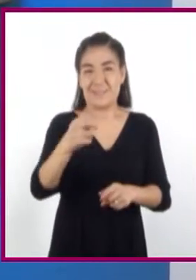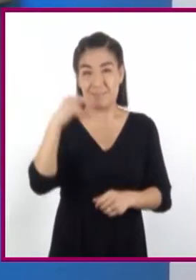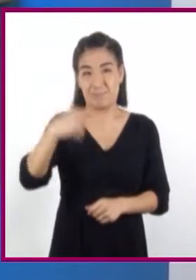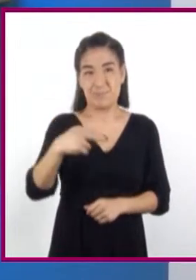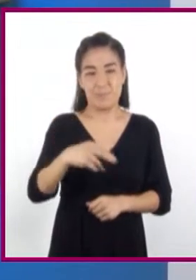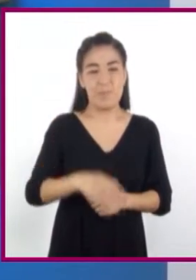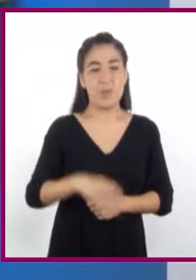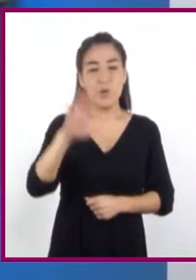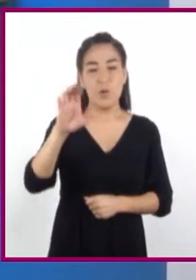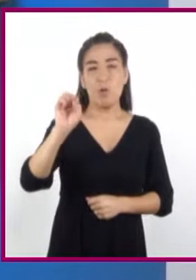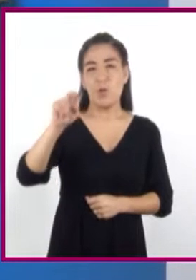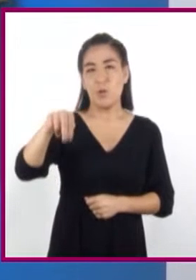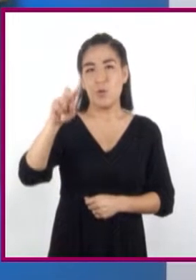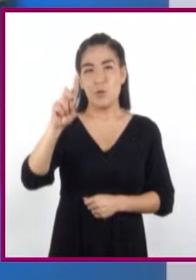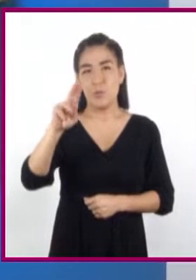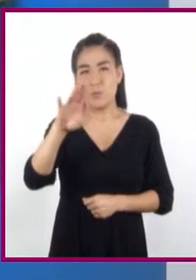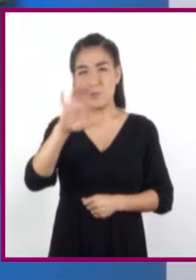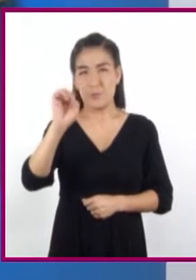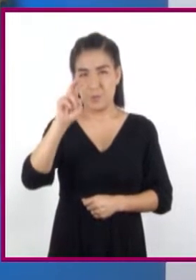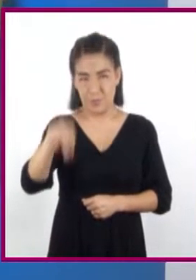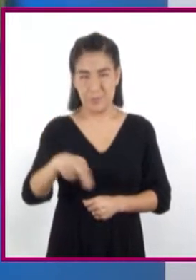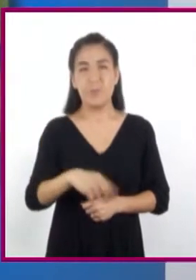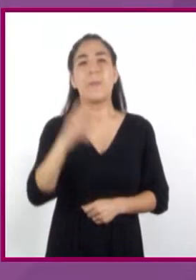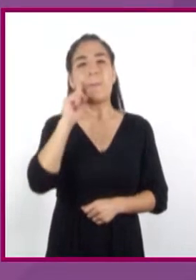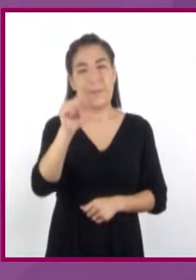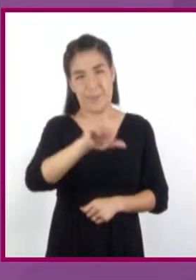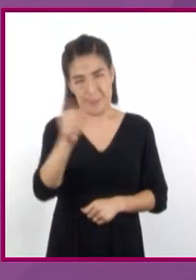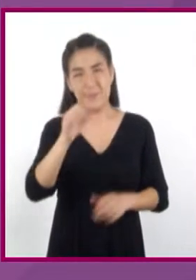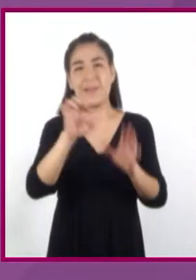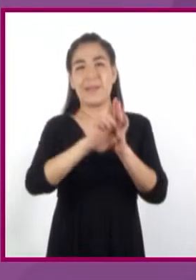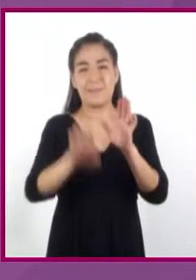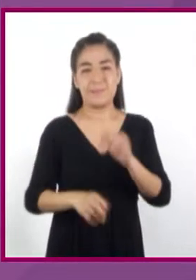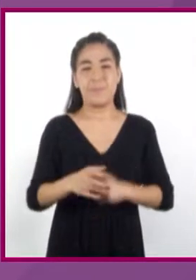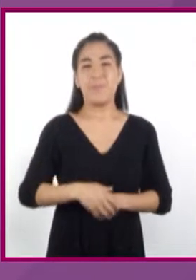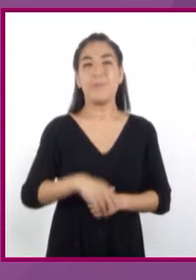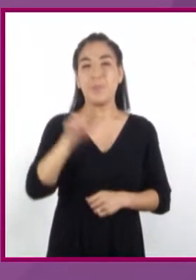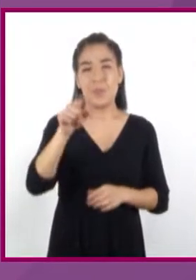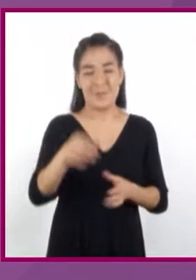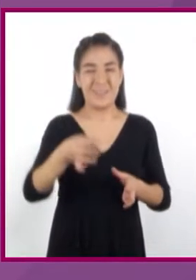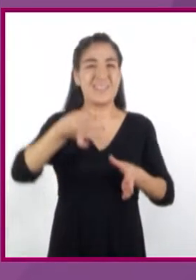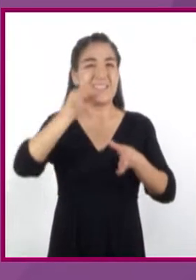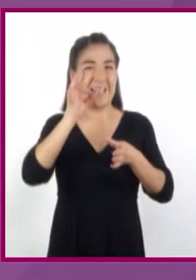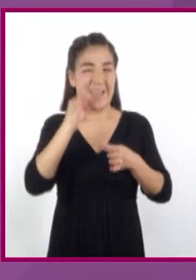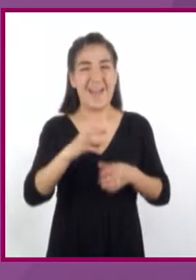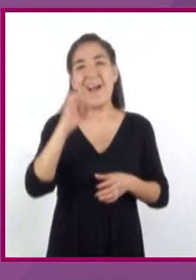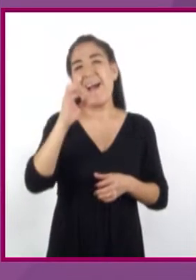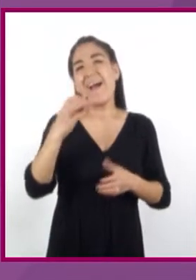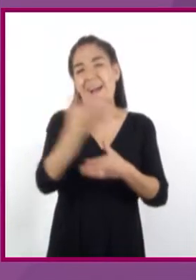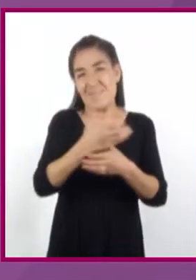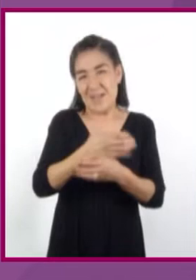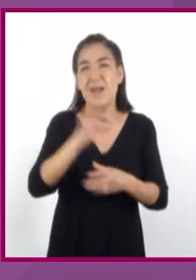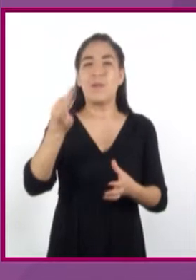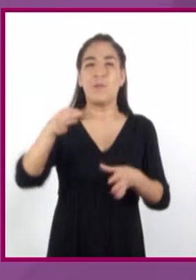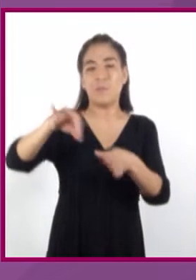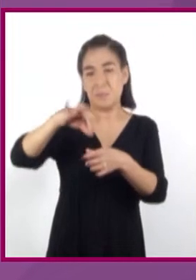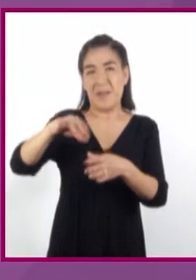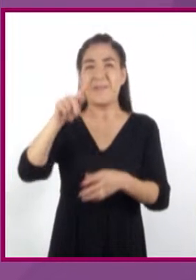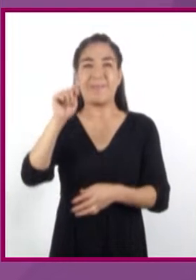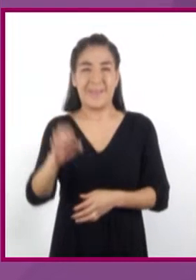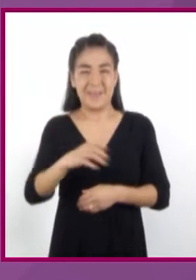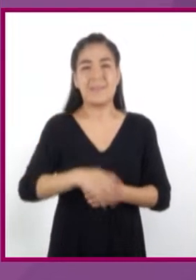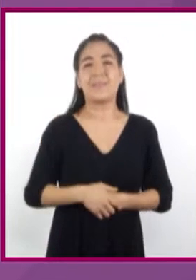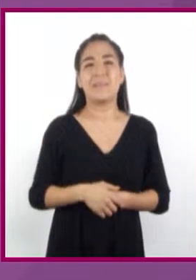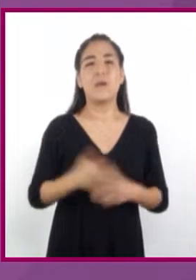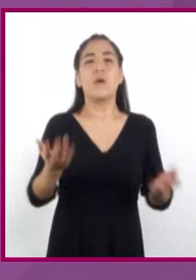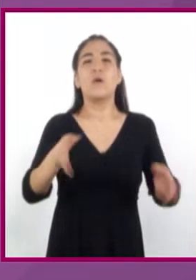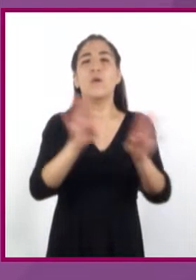como conducción. Veamos otro ejemplo. Al sostener una taza de café o de té caliente, la taza le